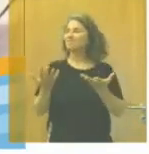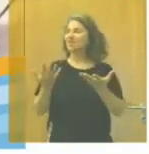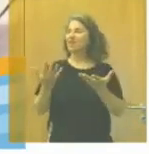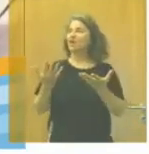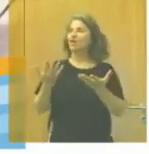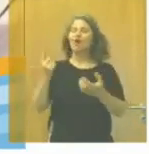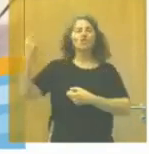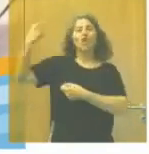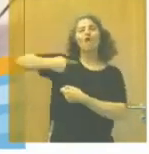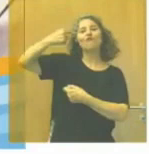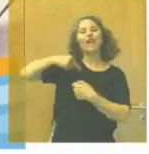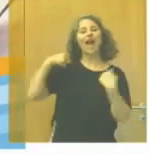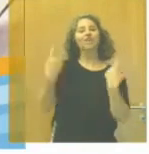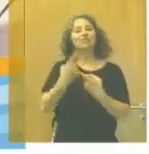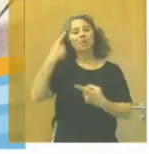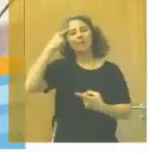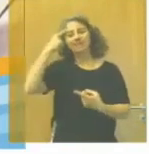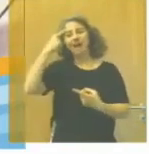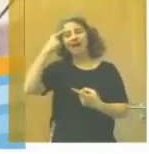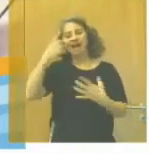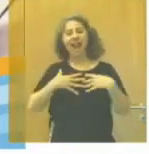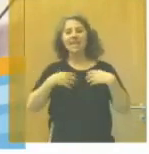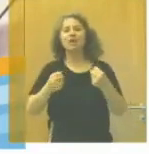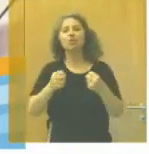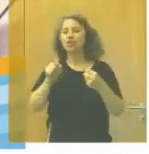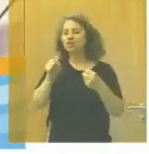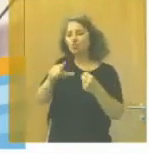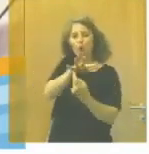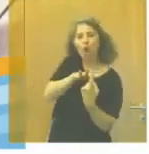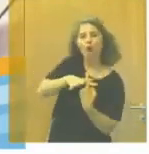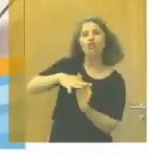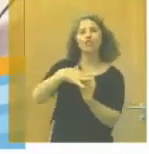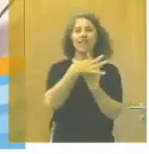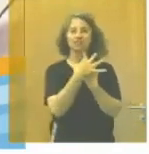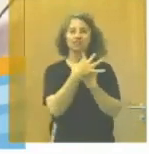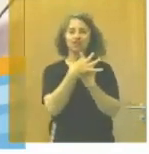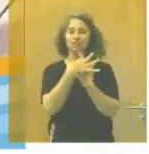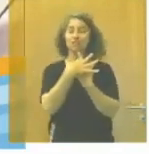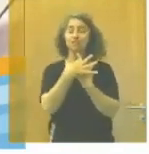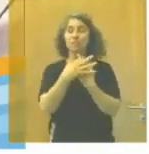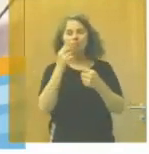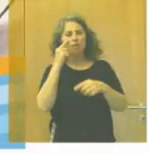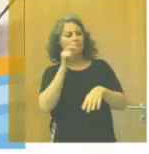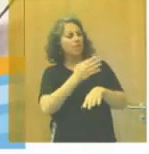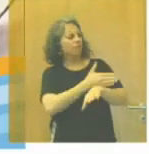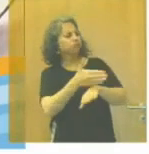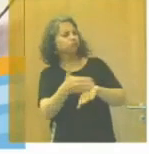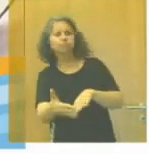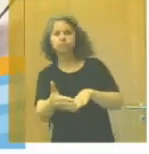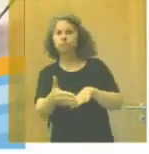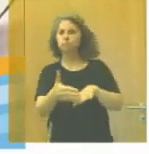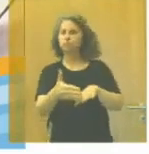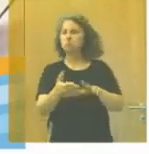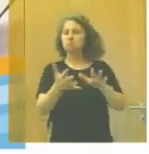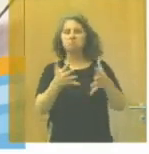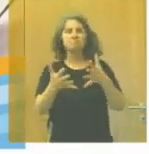aquello de la salud y su contexto, ¿verdad? Cuando vemos algunos efectos,